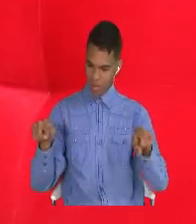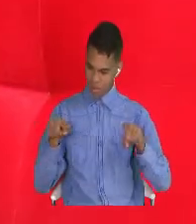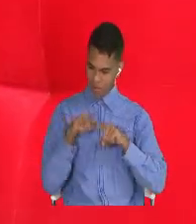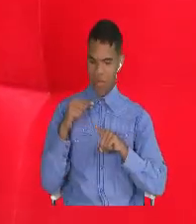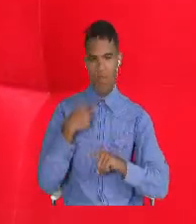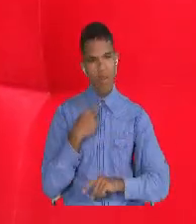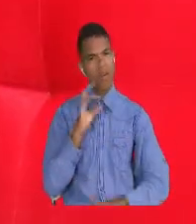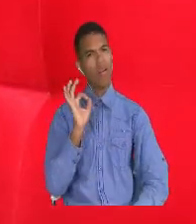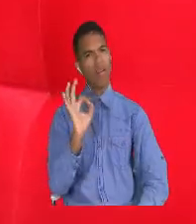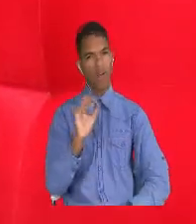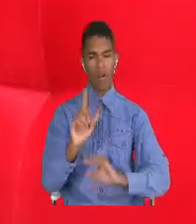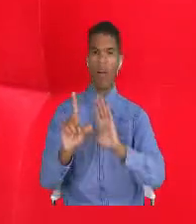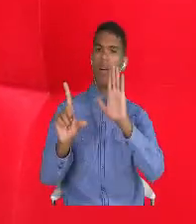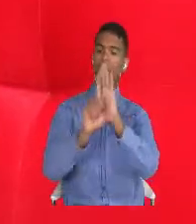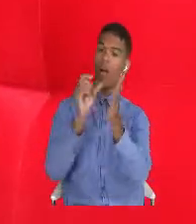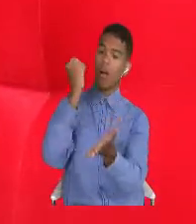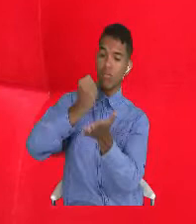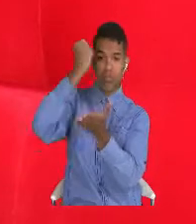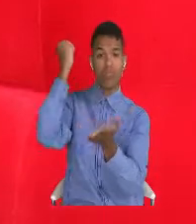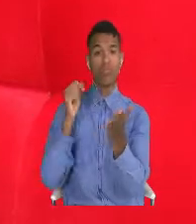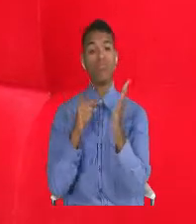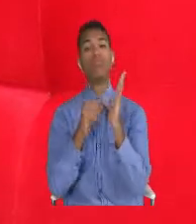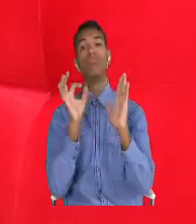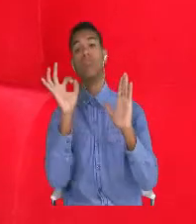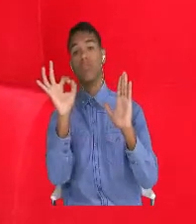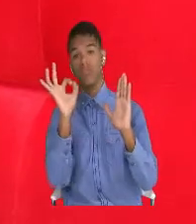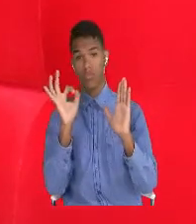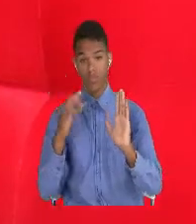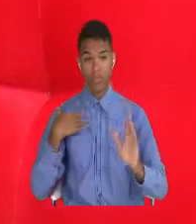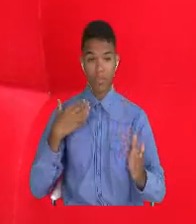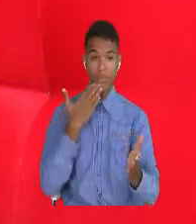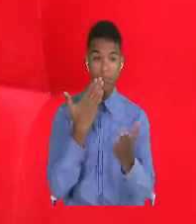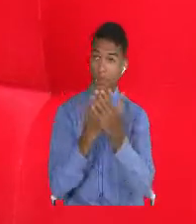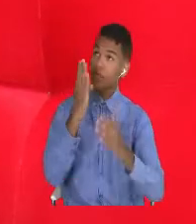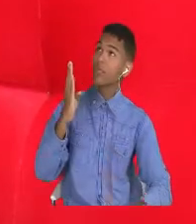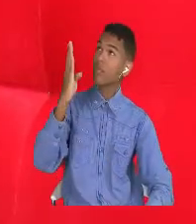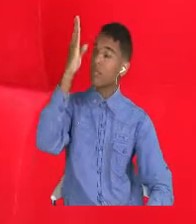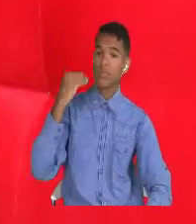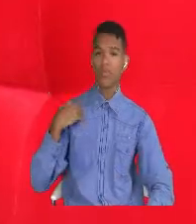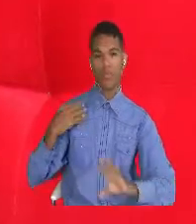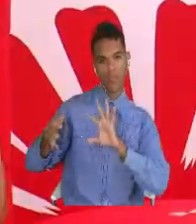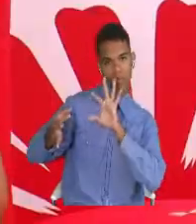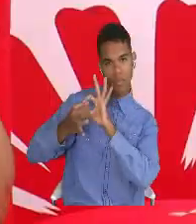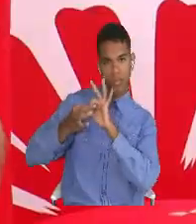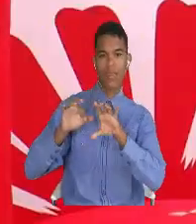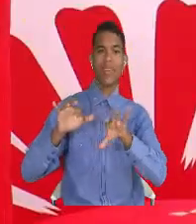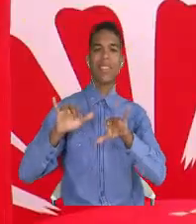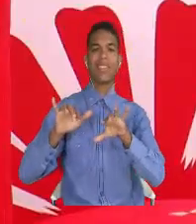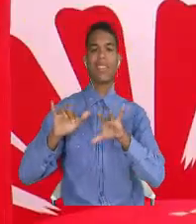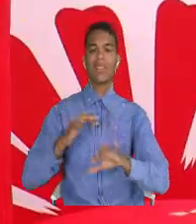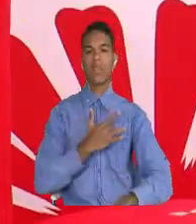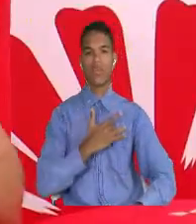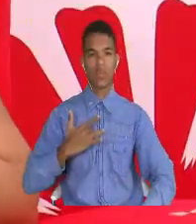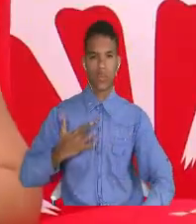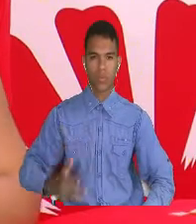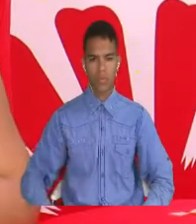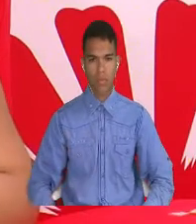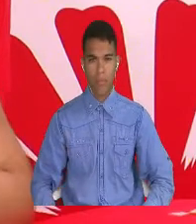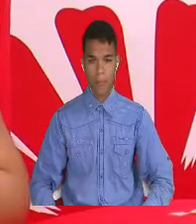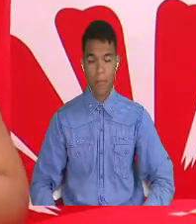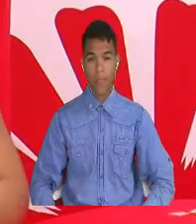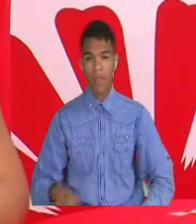es acreditada y que estamos supuesta, gracias a Dios, con la Secretaría de Salud y todo. Bueno, para las personas que están ahí